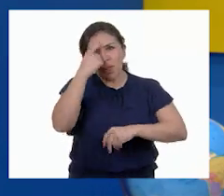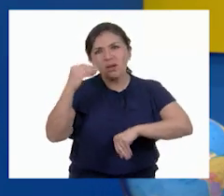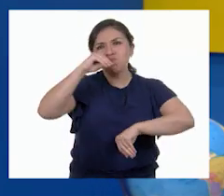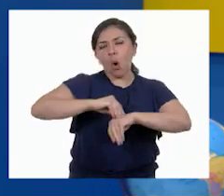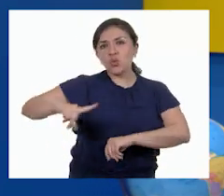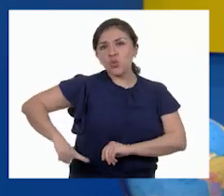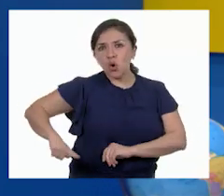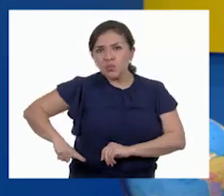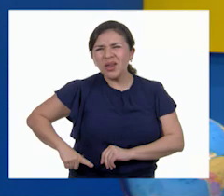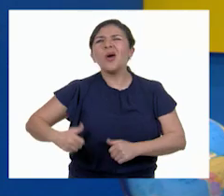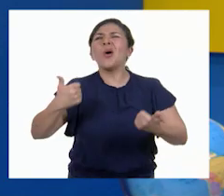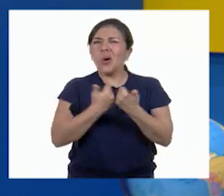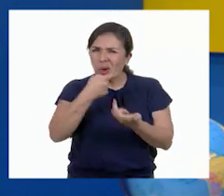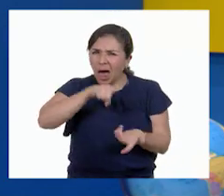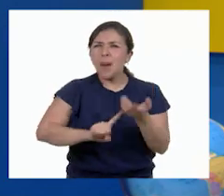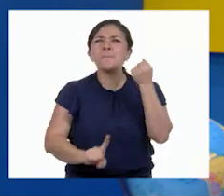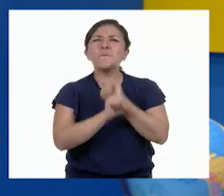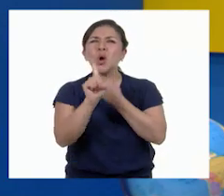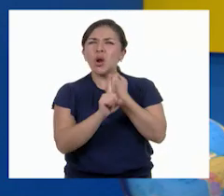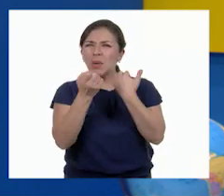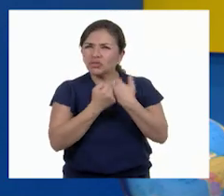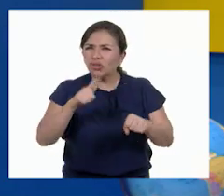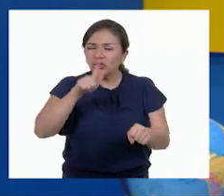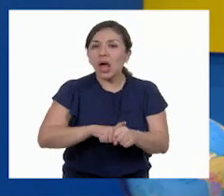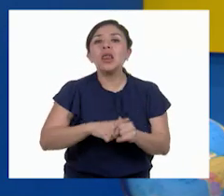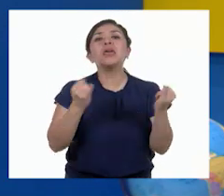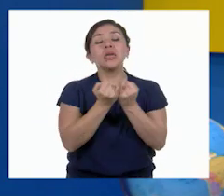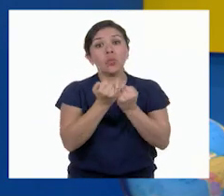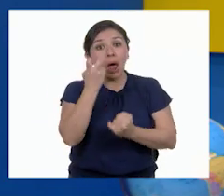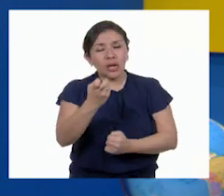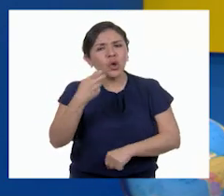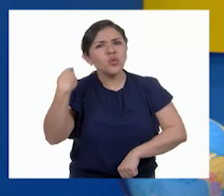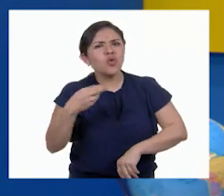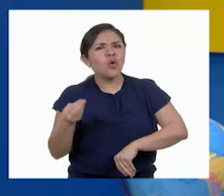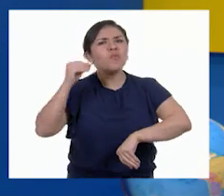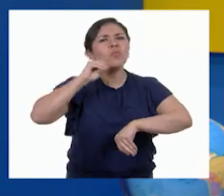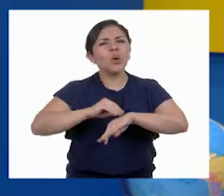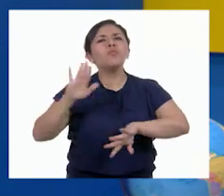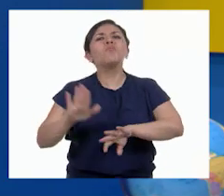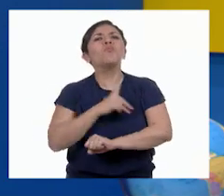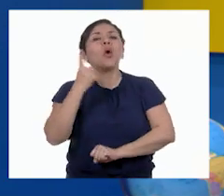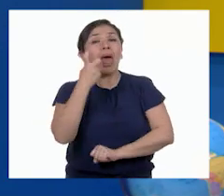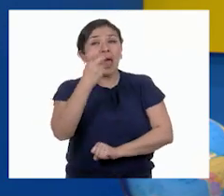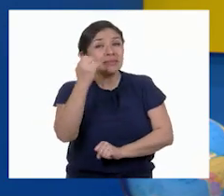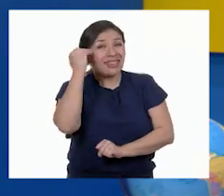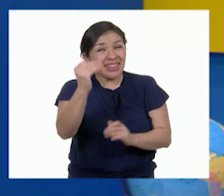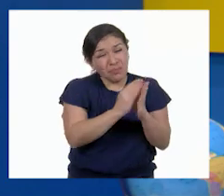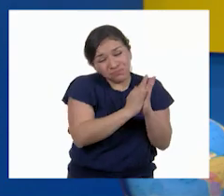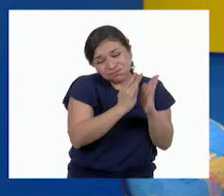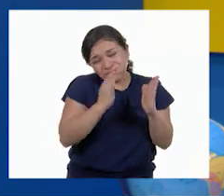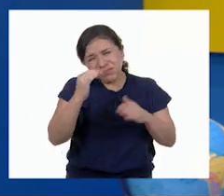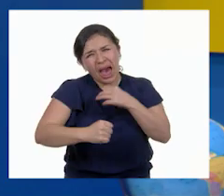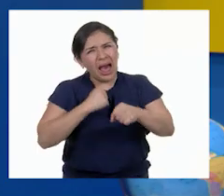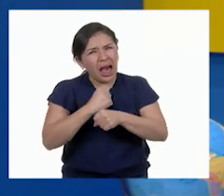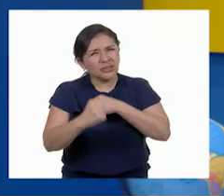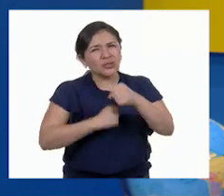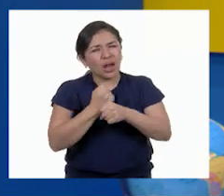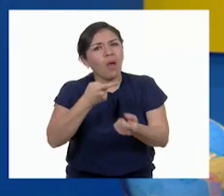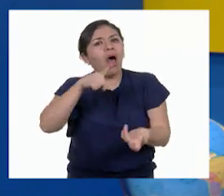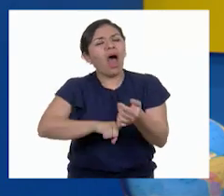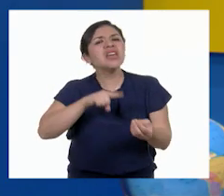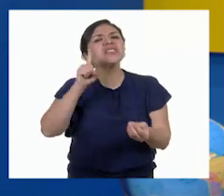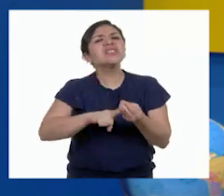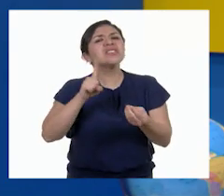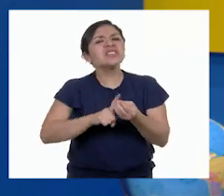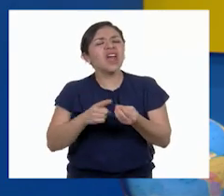Estado, de conflictos sociales, y que obtiene su nombre por el hecho de que durante todos esos años el poder